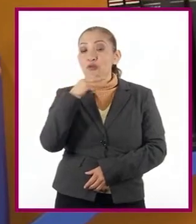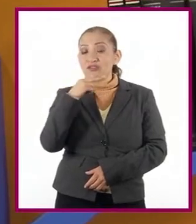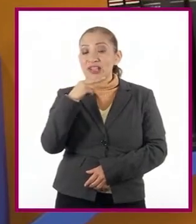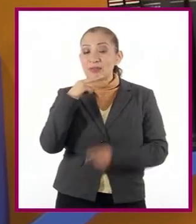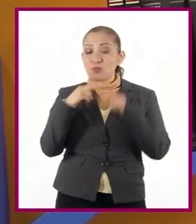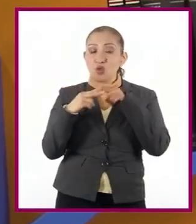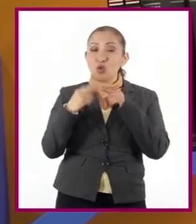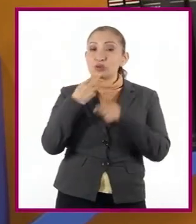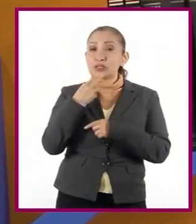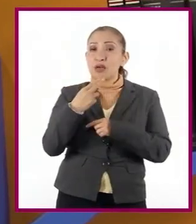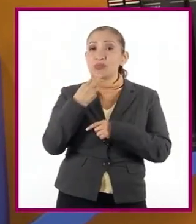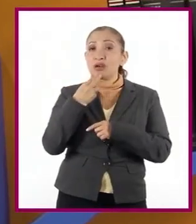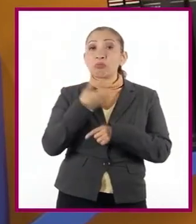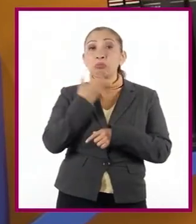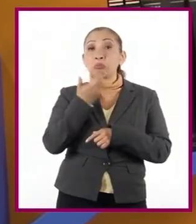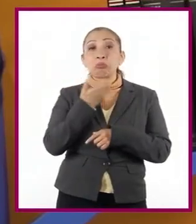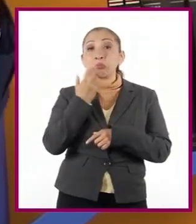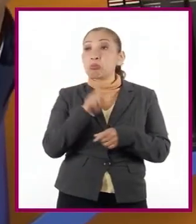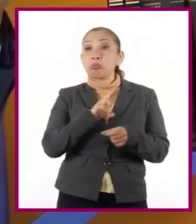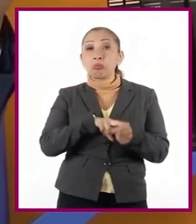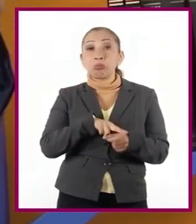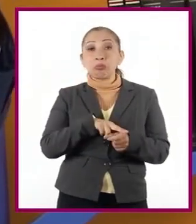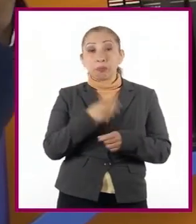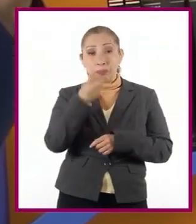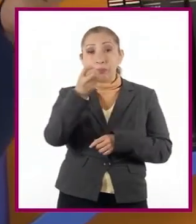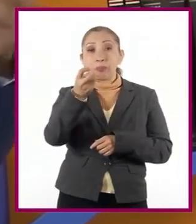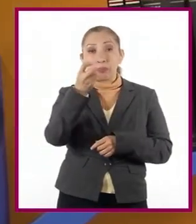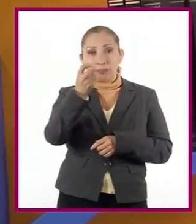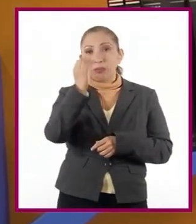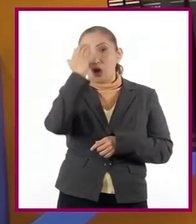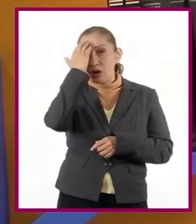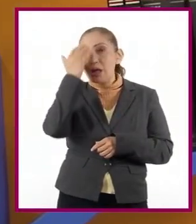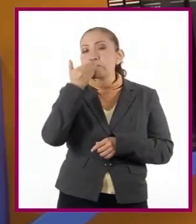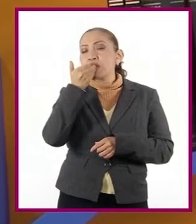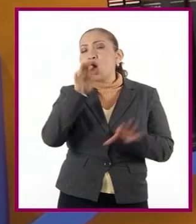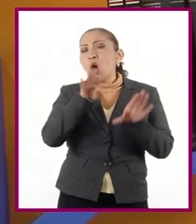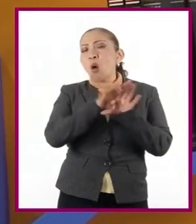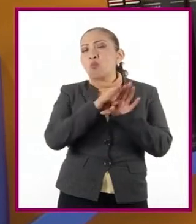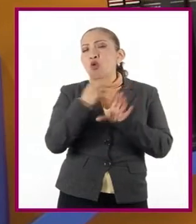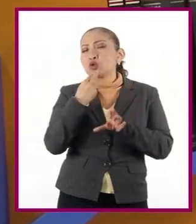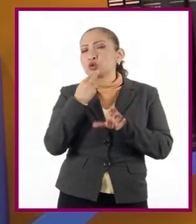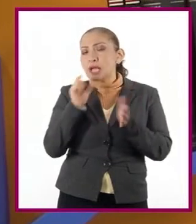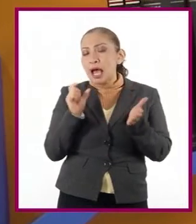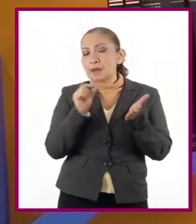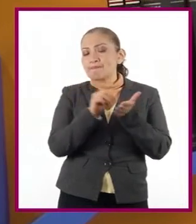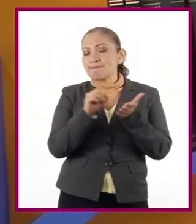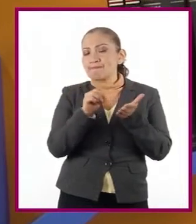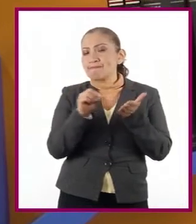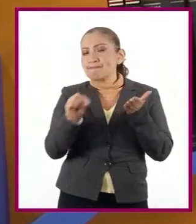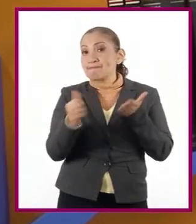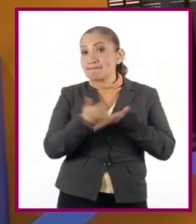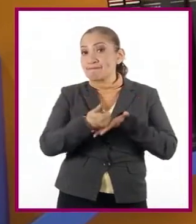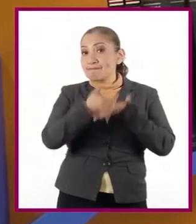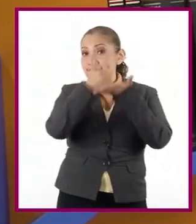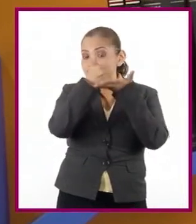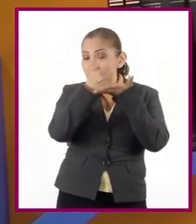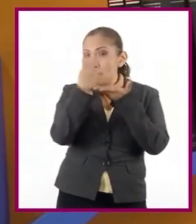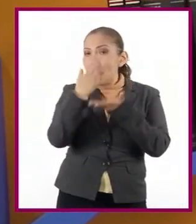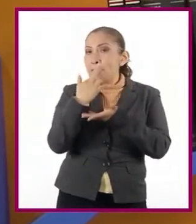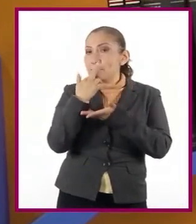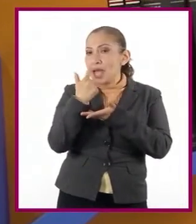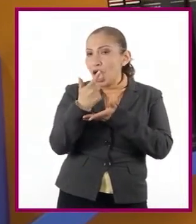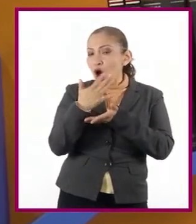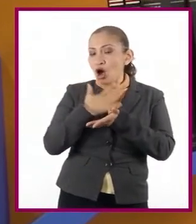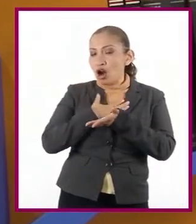que utilizamos de manera frecuente. Por eso, conocer bien la manera en que lo empleamos nos ayuda a